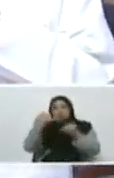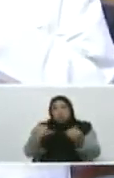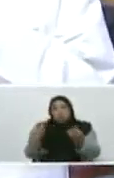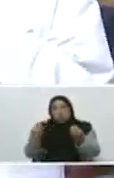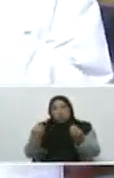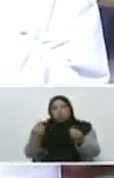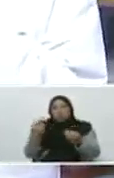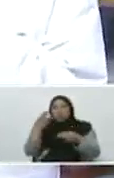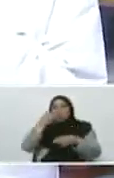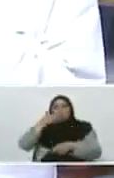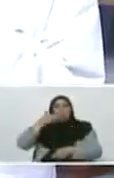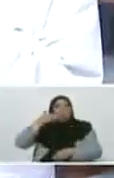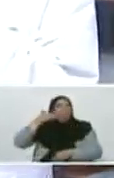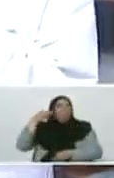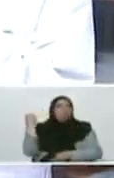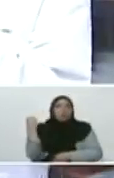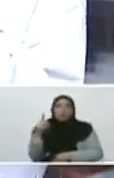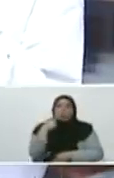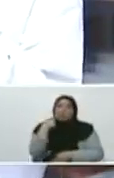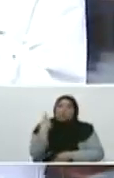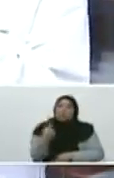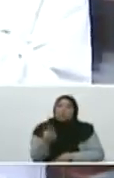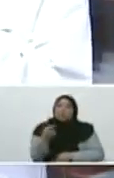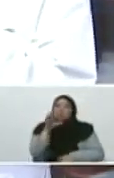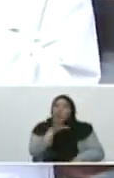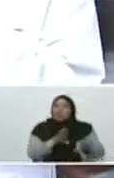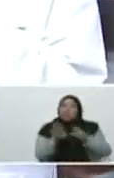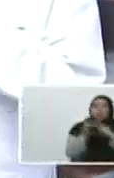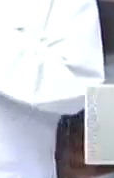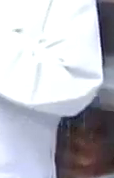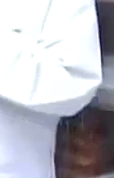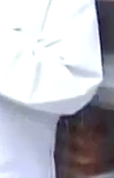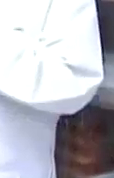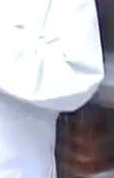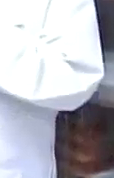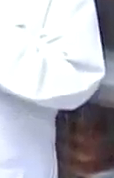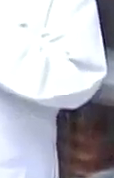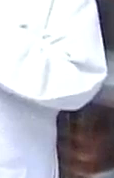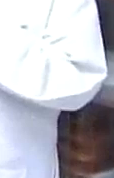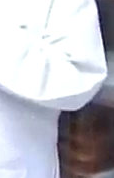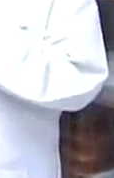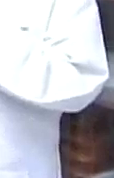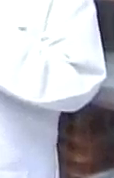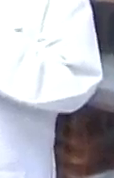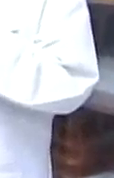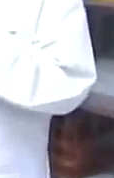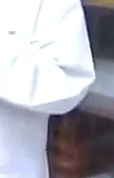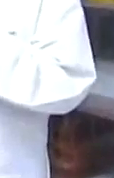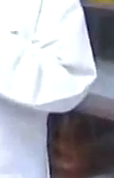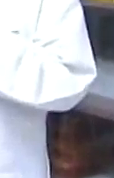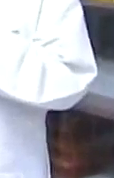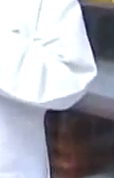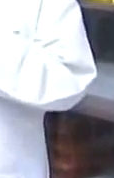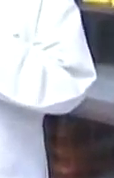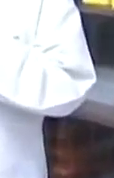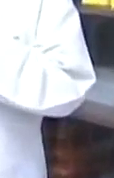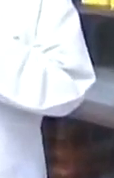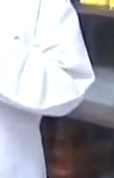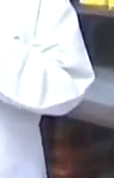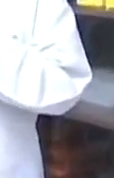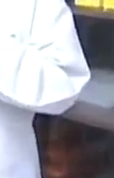mucho orgullo. Estamos a la vanguardia latinoamericana de las terapias avanzadas con células madre para